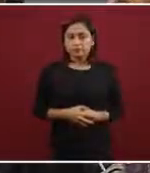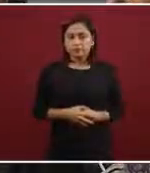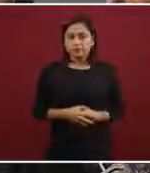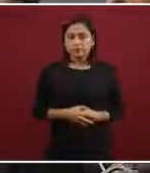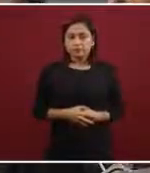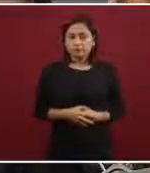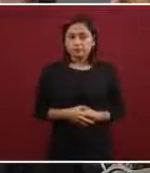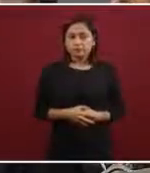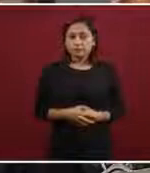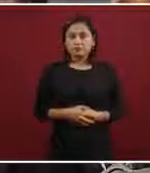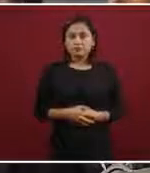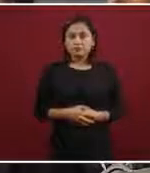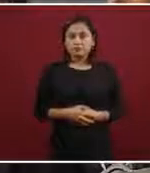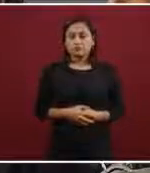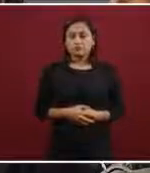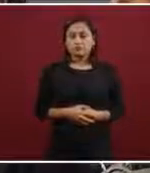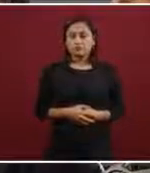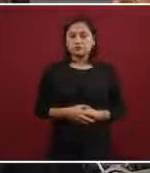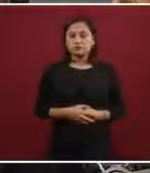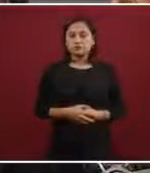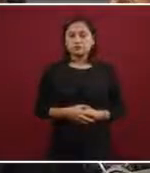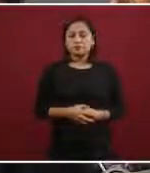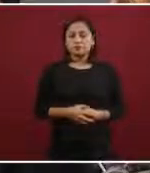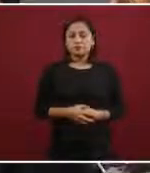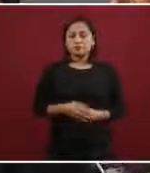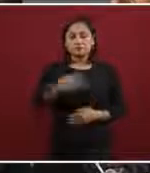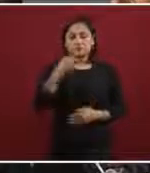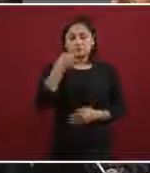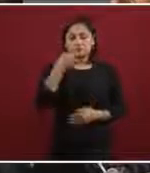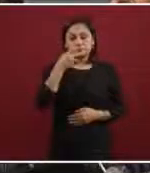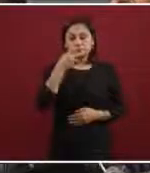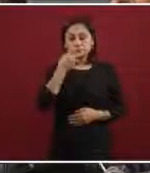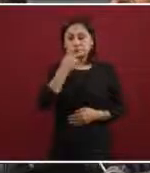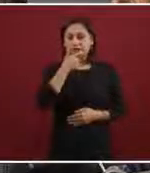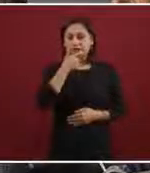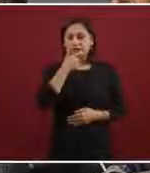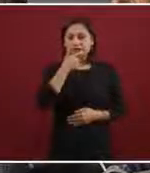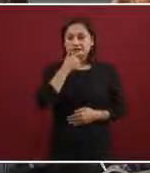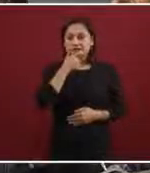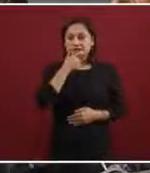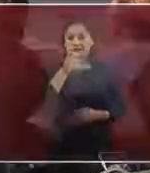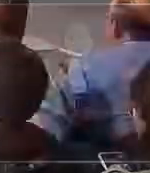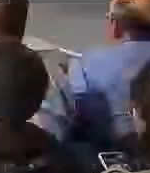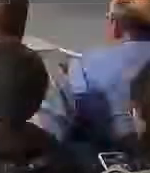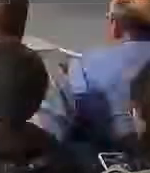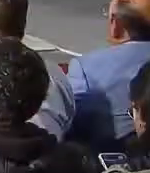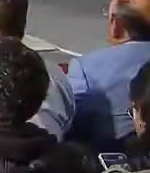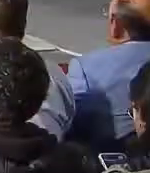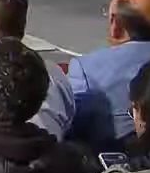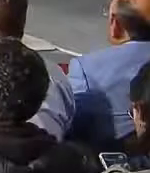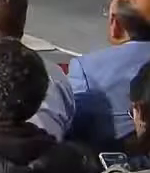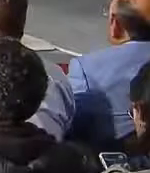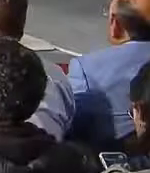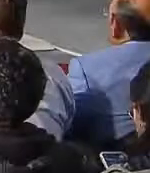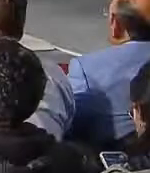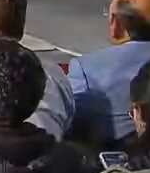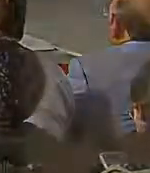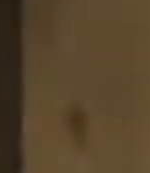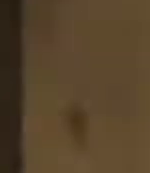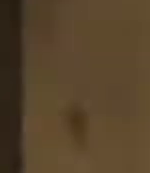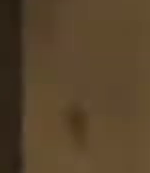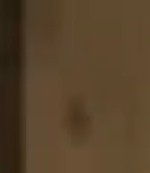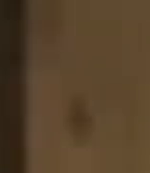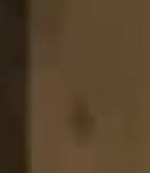es una versión de curva rival en ebay a nivel de generación